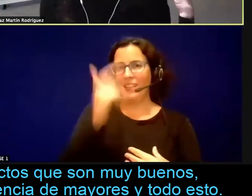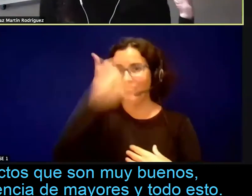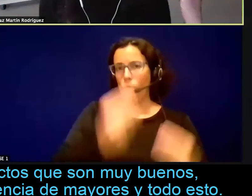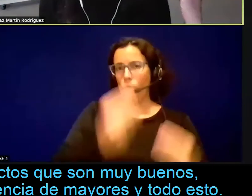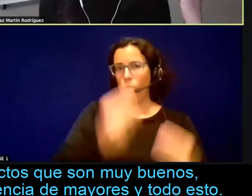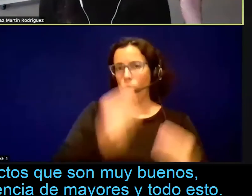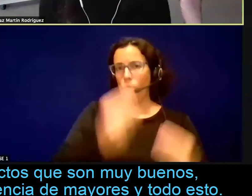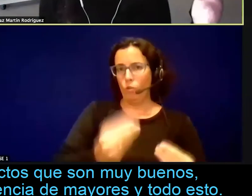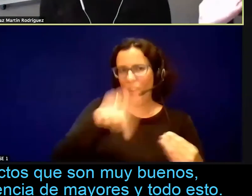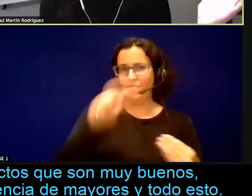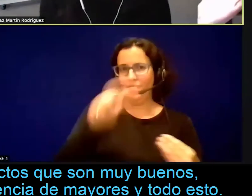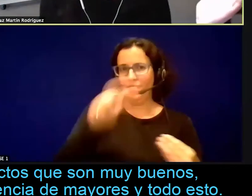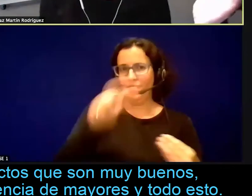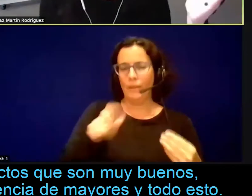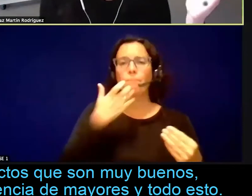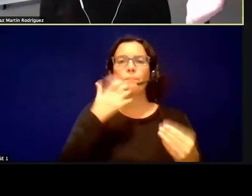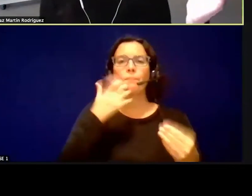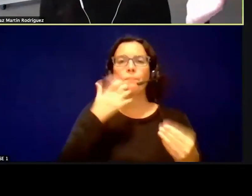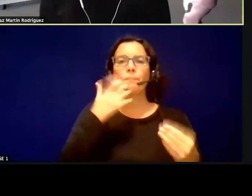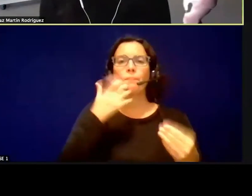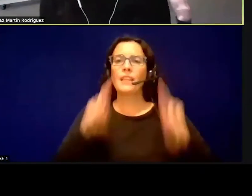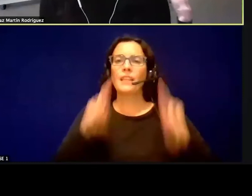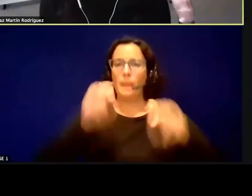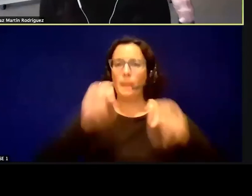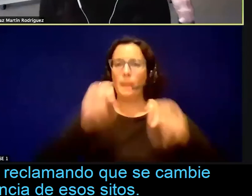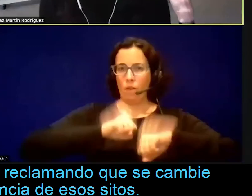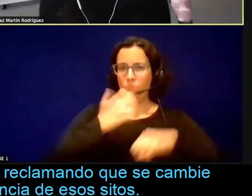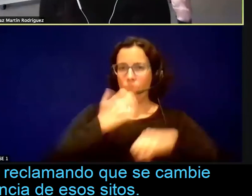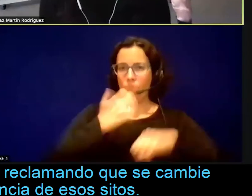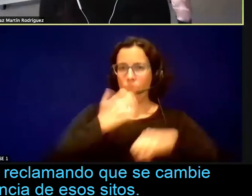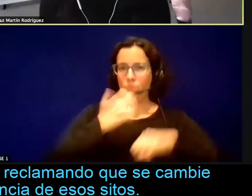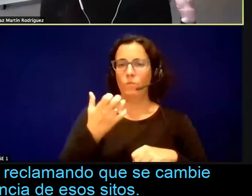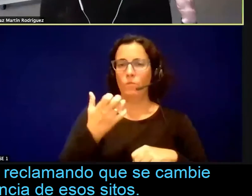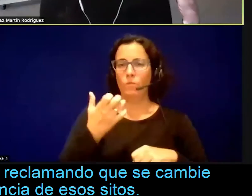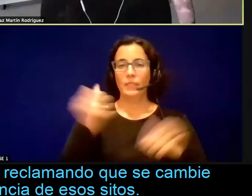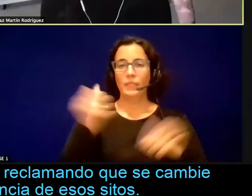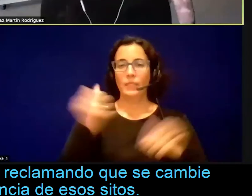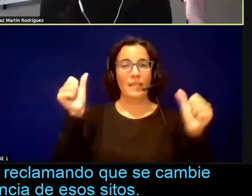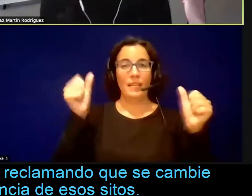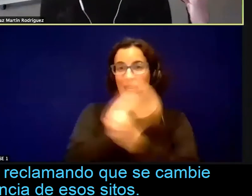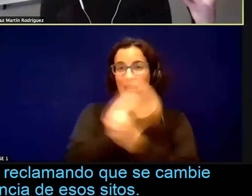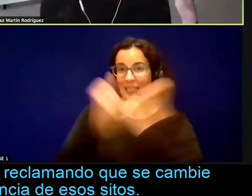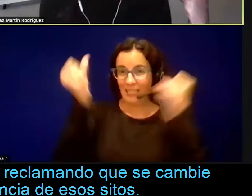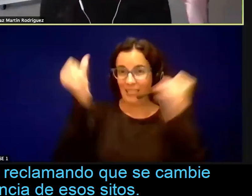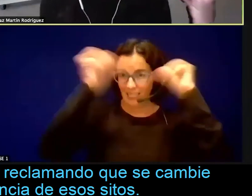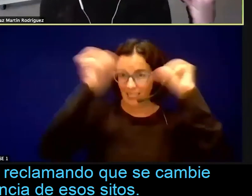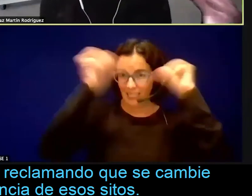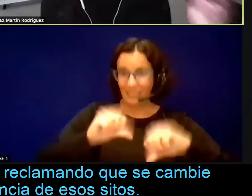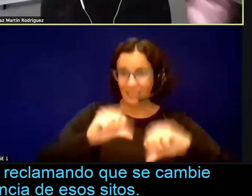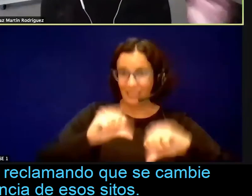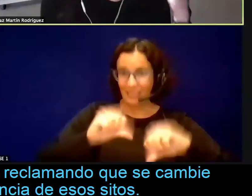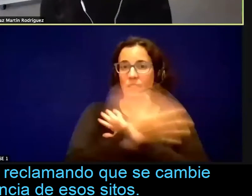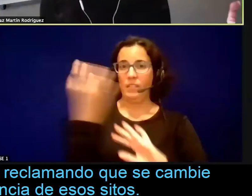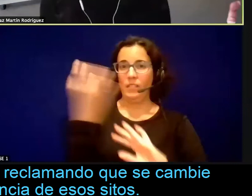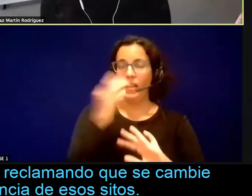las residencias de mayores y todas estas cosas, pues la crisis nos ha traído a que todo el mundo ahora mismo está reclamando que se cambie el modelo de convivencia de